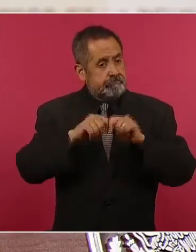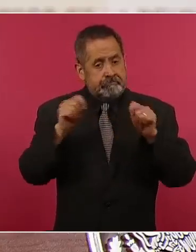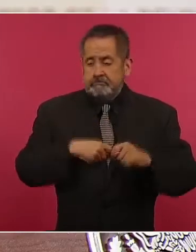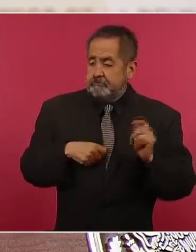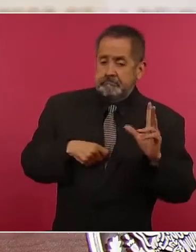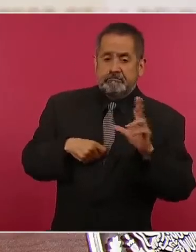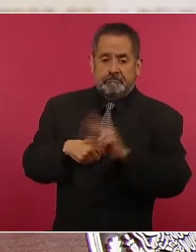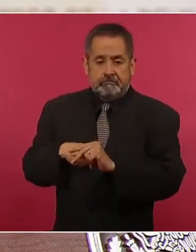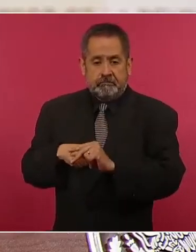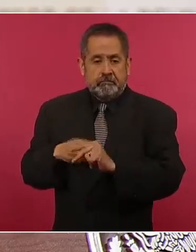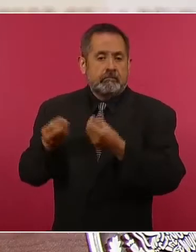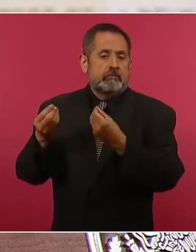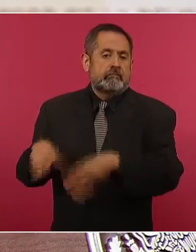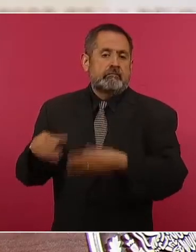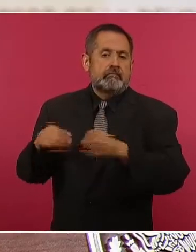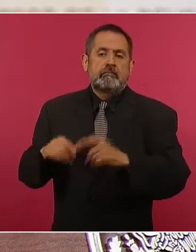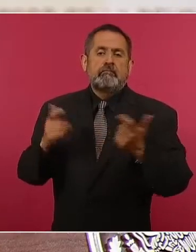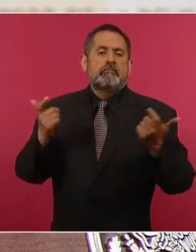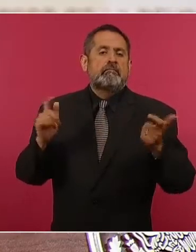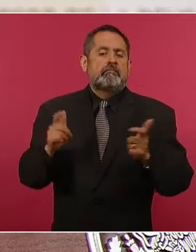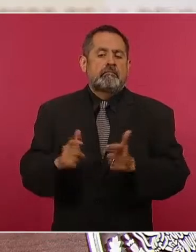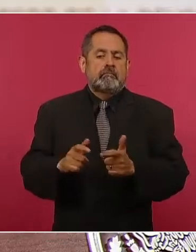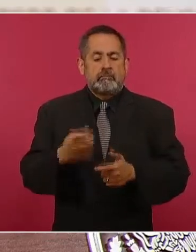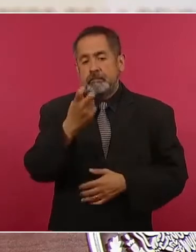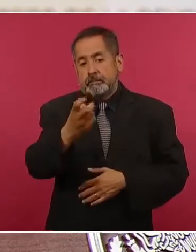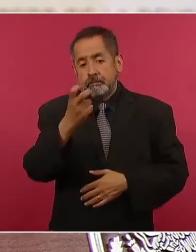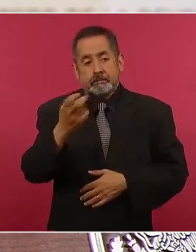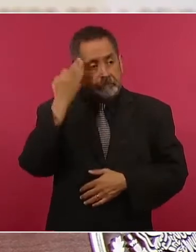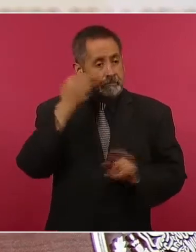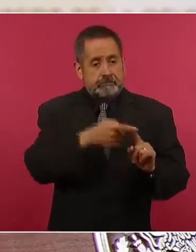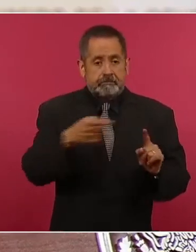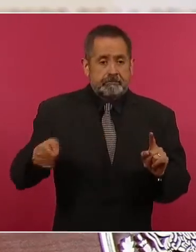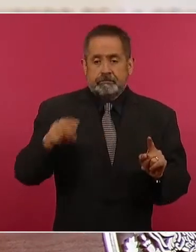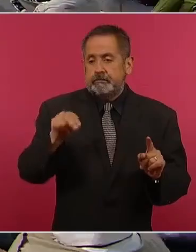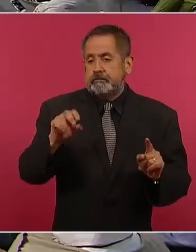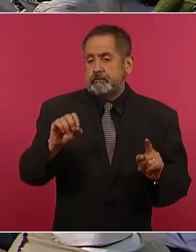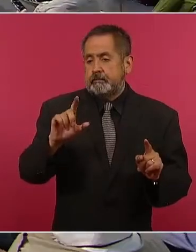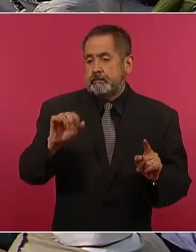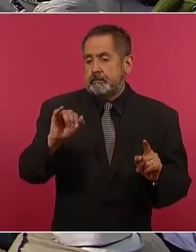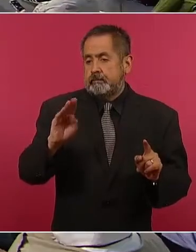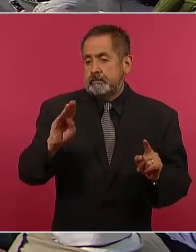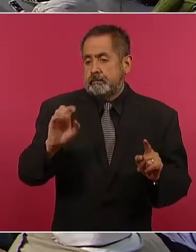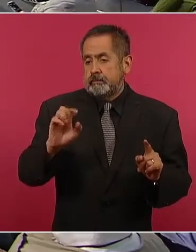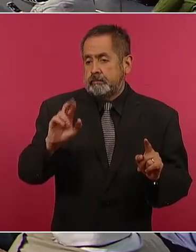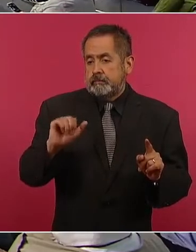Eso fue lo que prevaleció durante todo el periodo neoliberal.